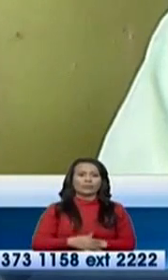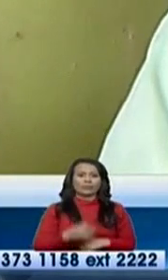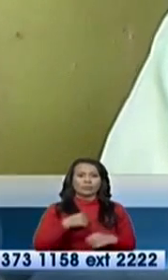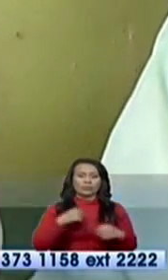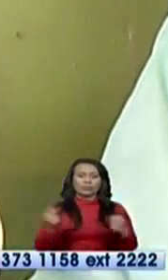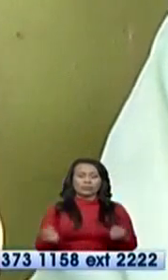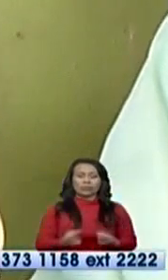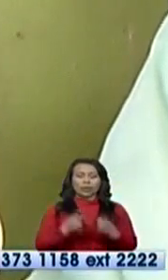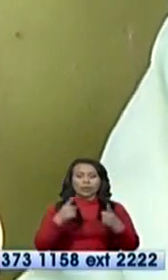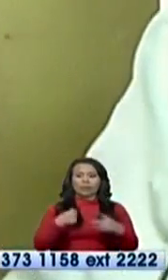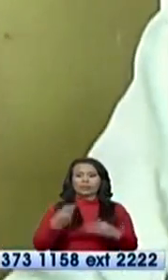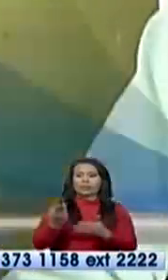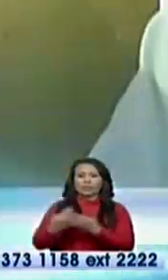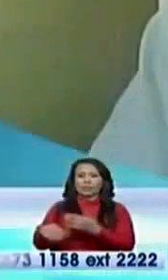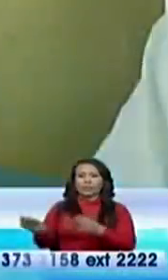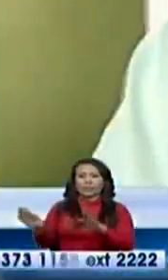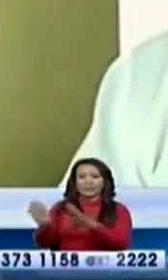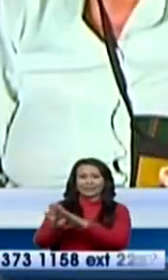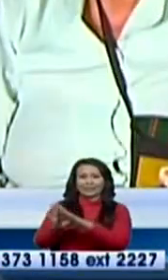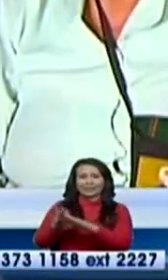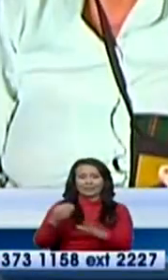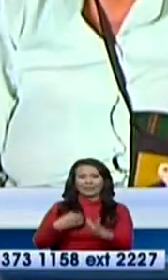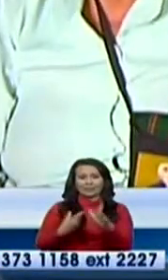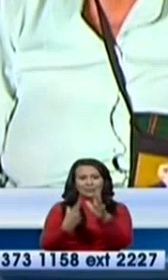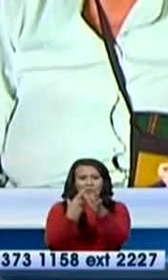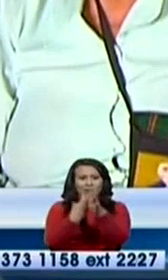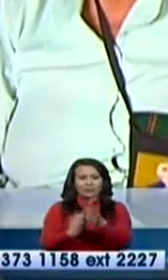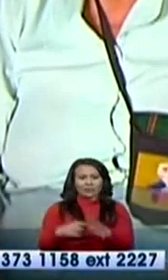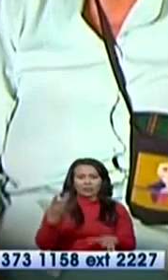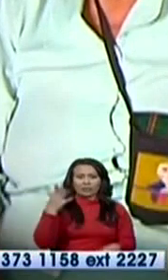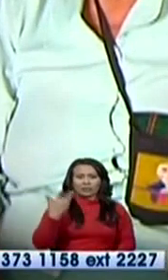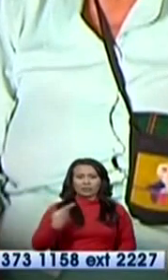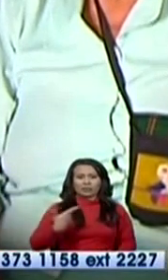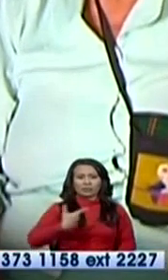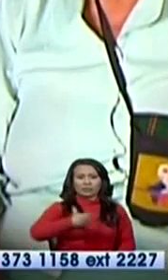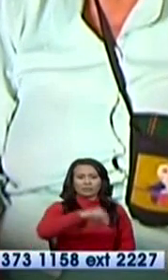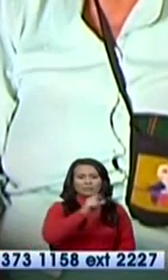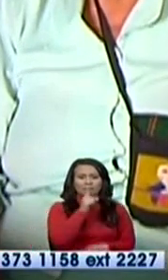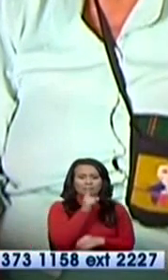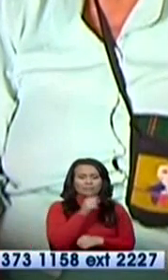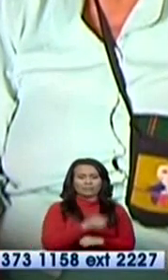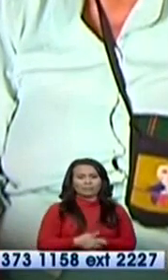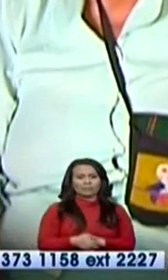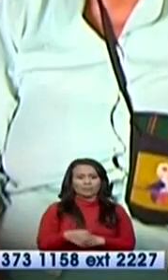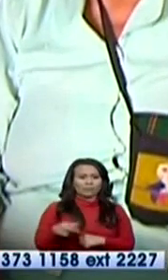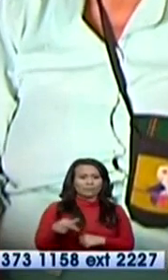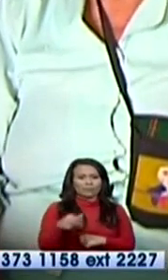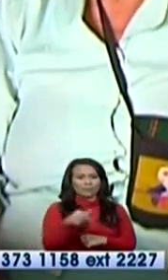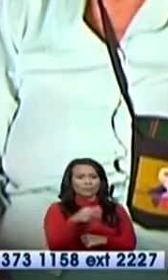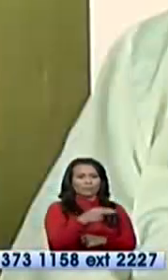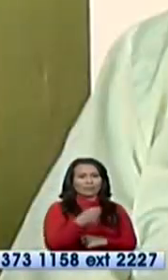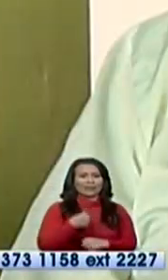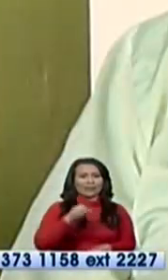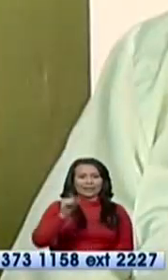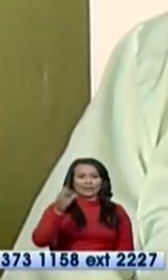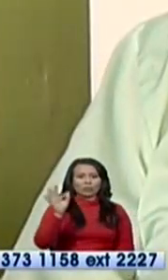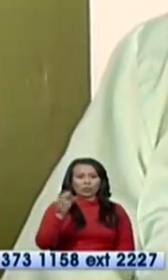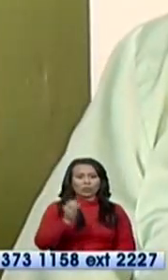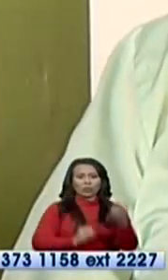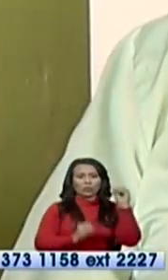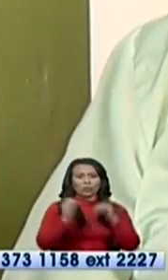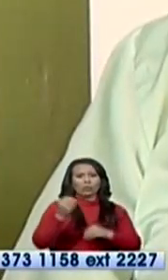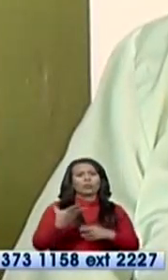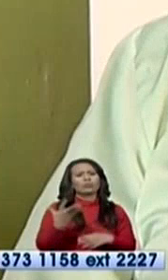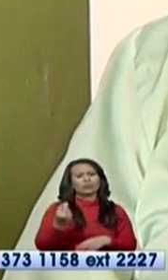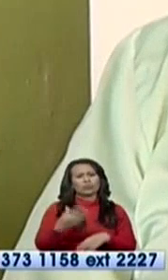quedó cerrado, pero me olvidé de dejar poner doble chapa. Seguimos saliendo calladito el día 19 de octubre. Y así cuidado mucho